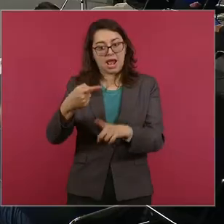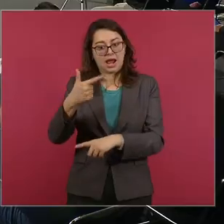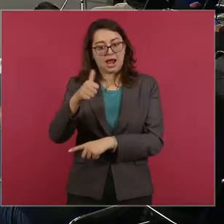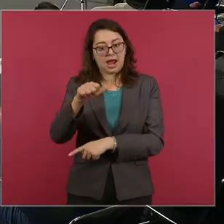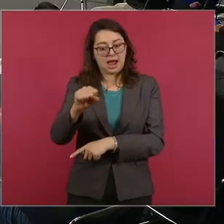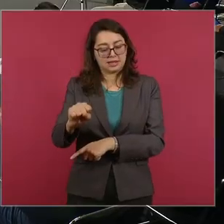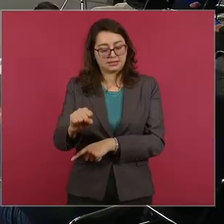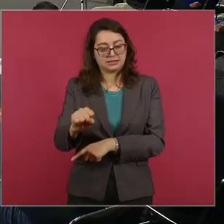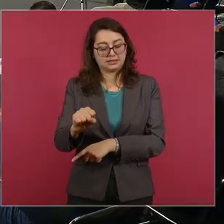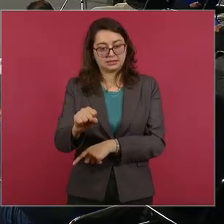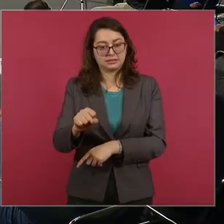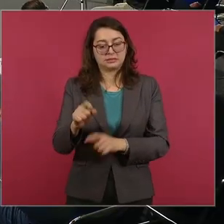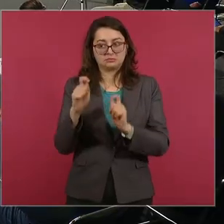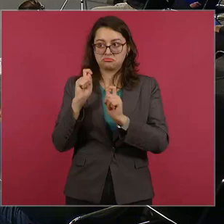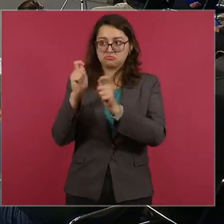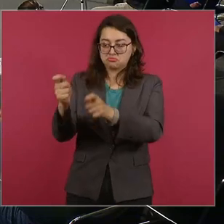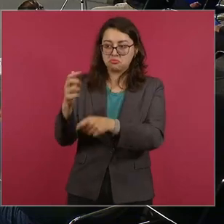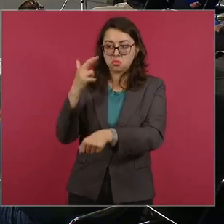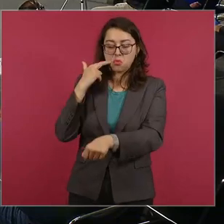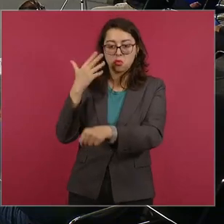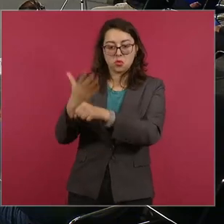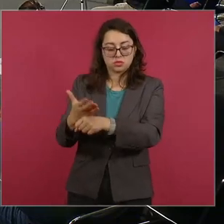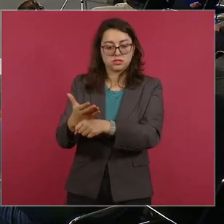a él le encargamos